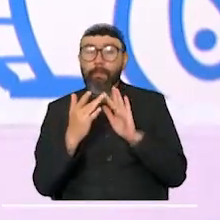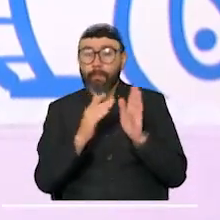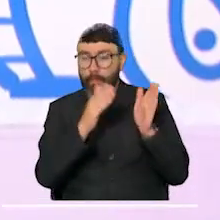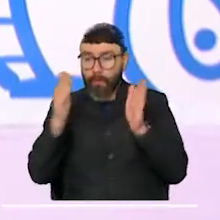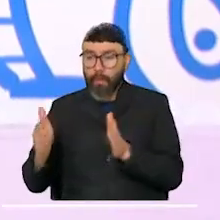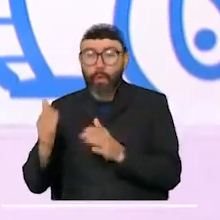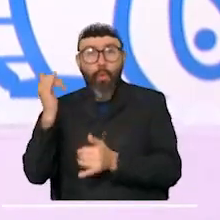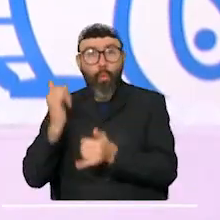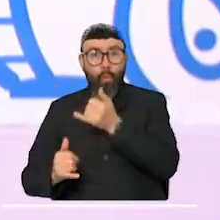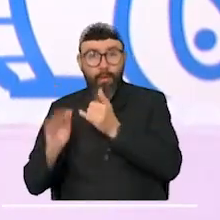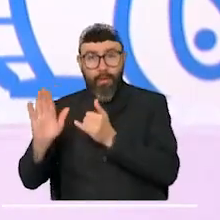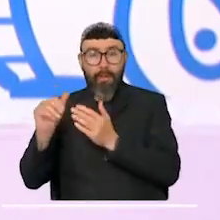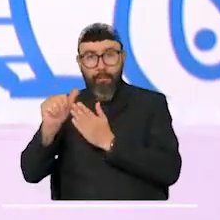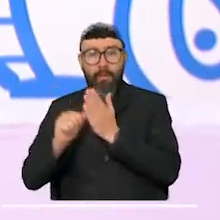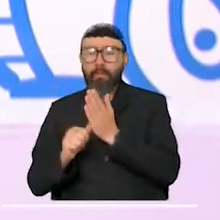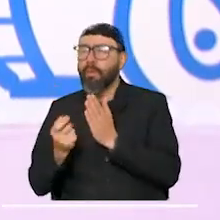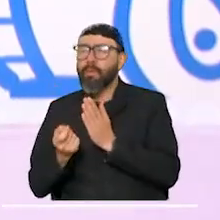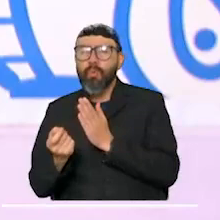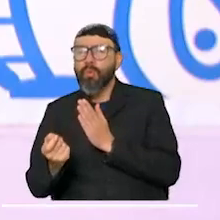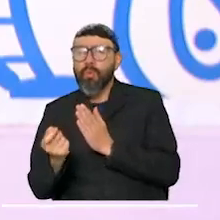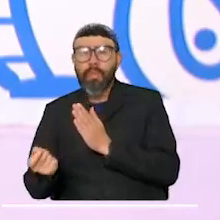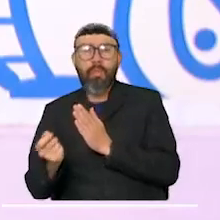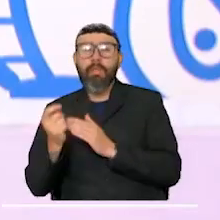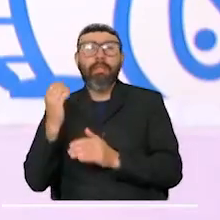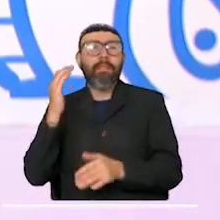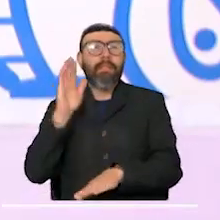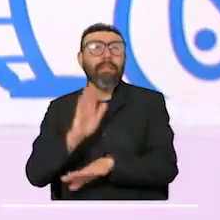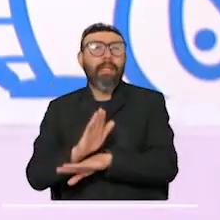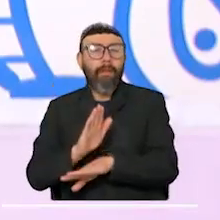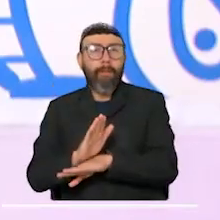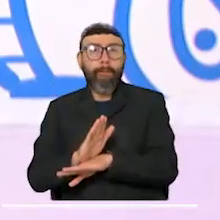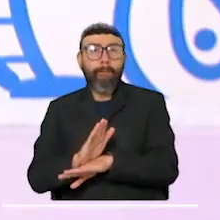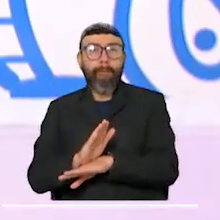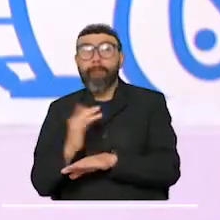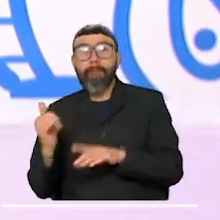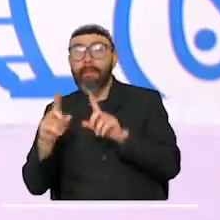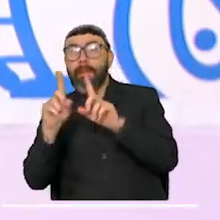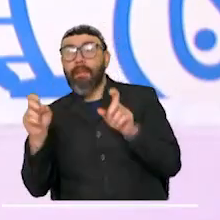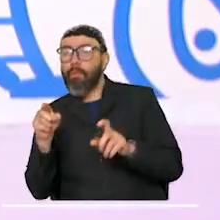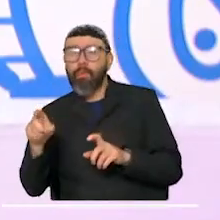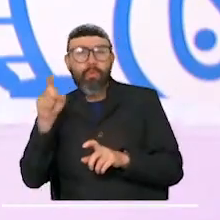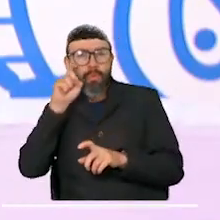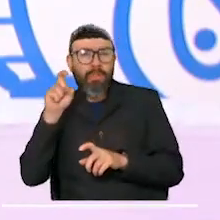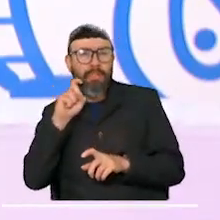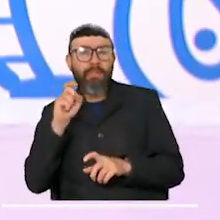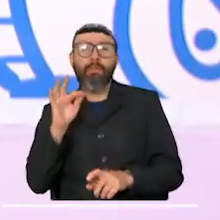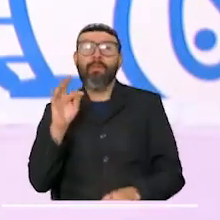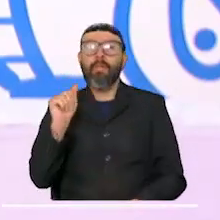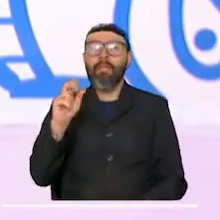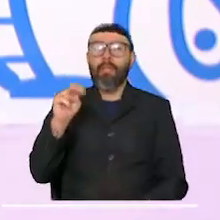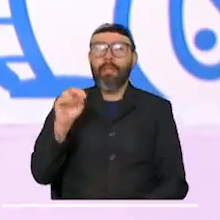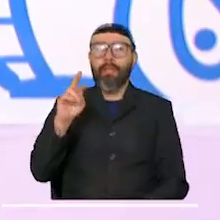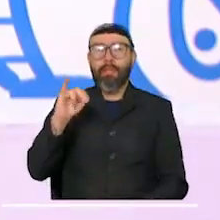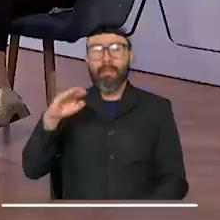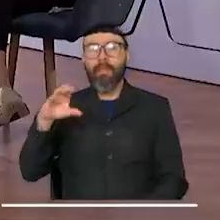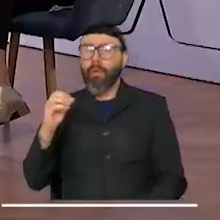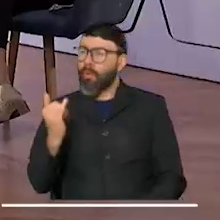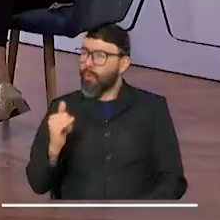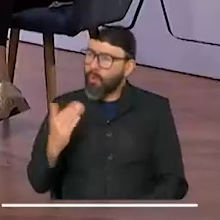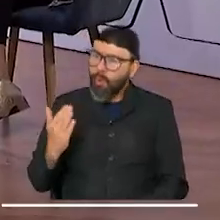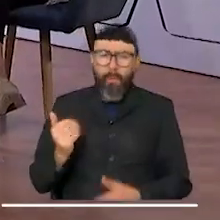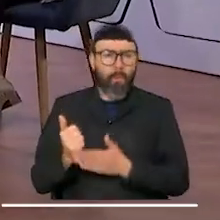parte del programa como que ya va a ser un poquito más tardecito hablamos de sexo tántrico como dar placer a estas